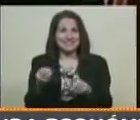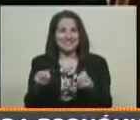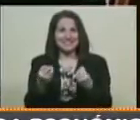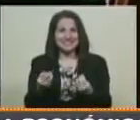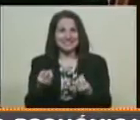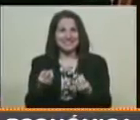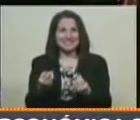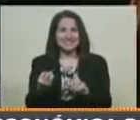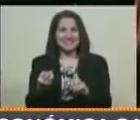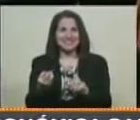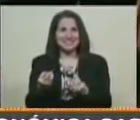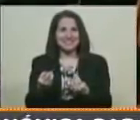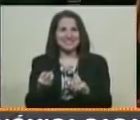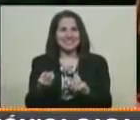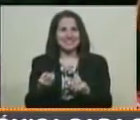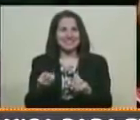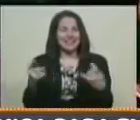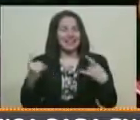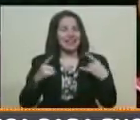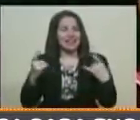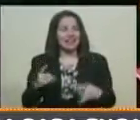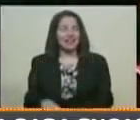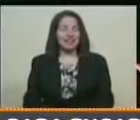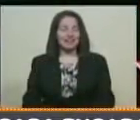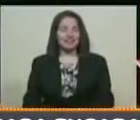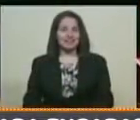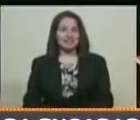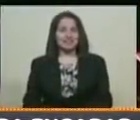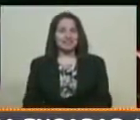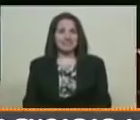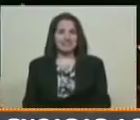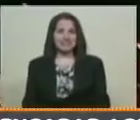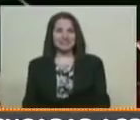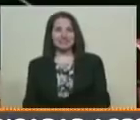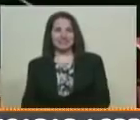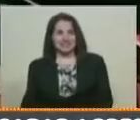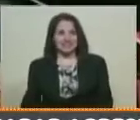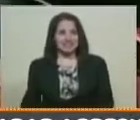clasificación del rock. Y también uno de los grandes